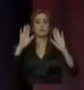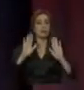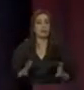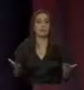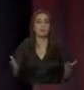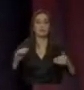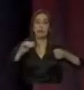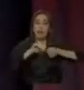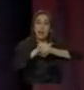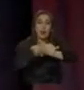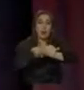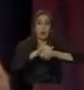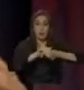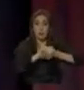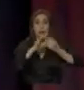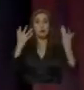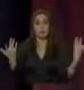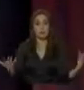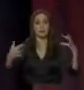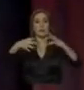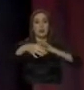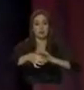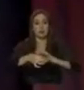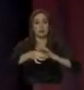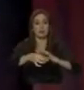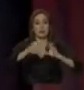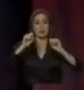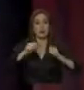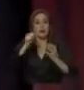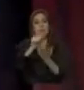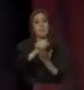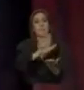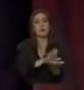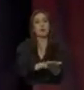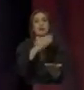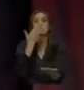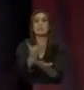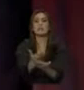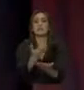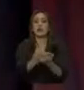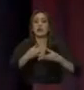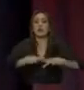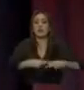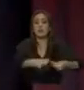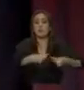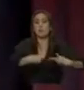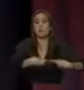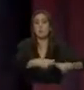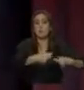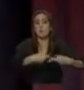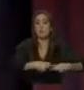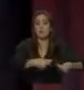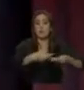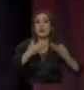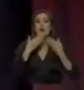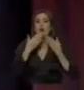Galápagos va a tener conexión con el mundo. Este proyecto se ejecuta con una inversión privada,